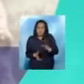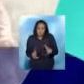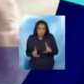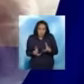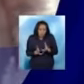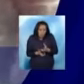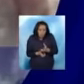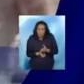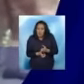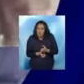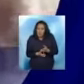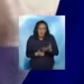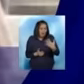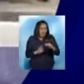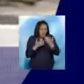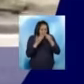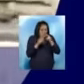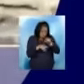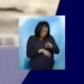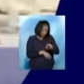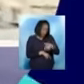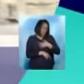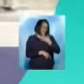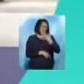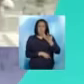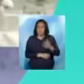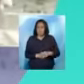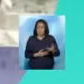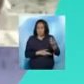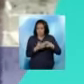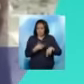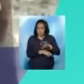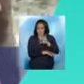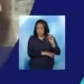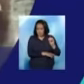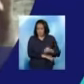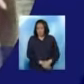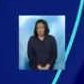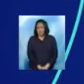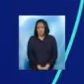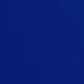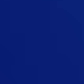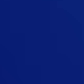indignación a través de las redes sociales. Con esto y más, regresamos en 90 Mediodía.